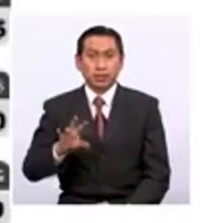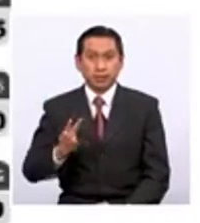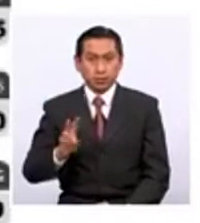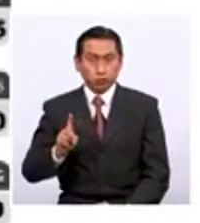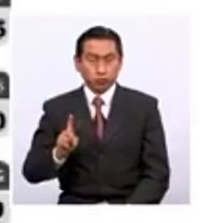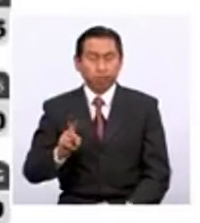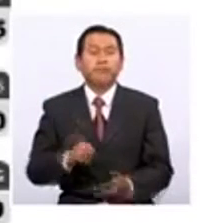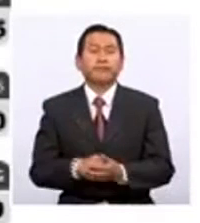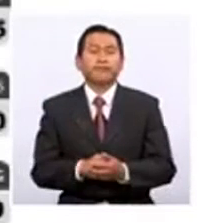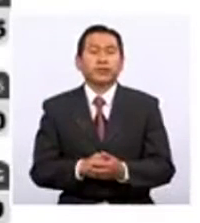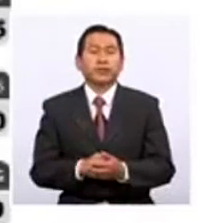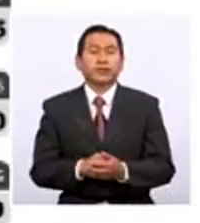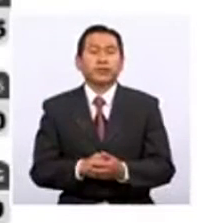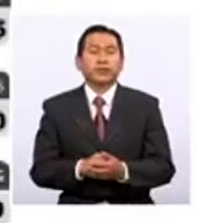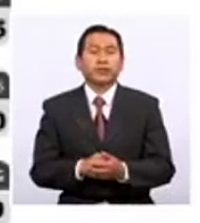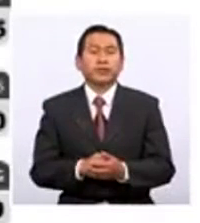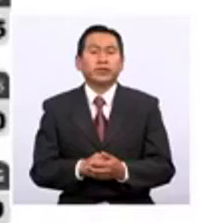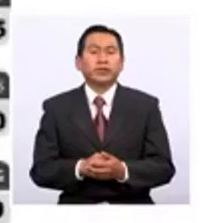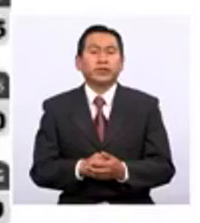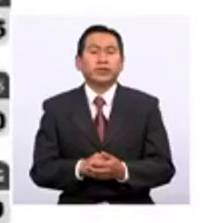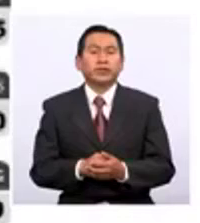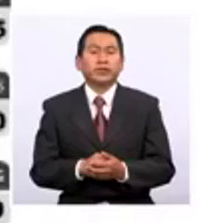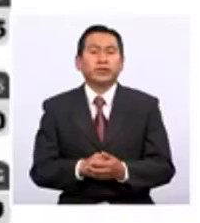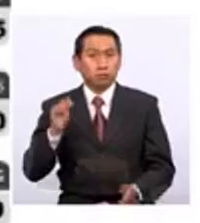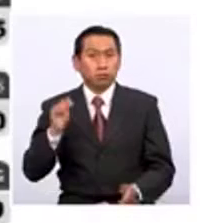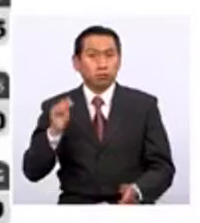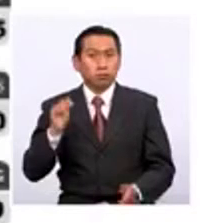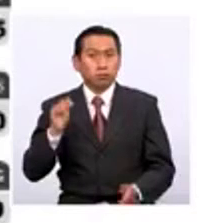18.371, La Paz,